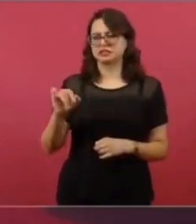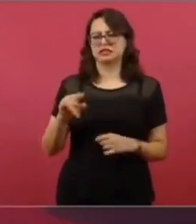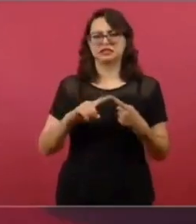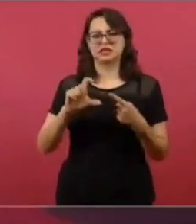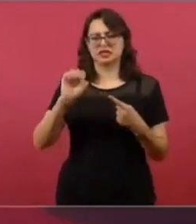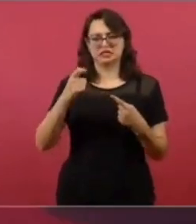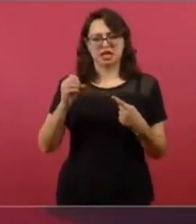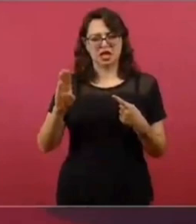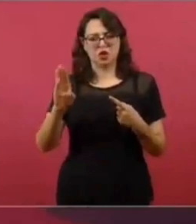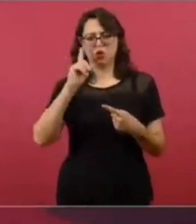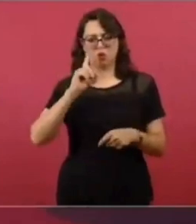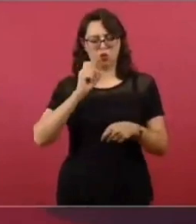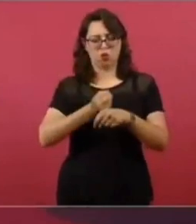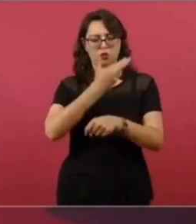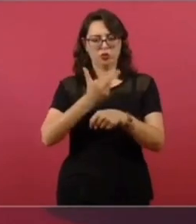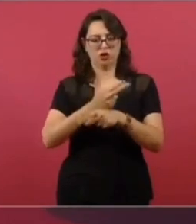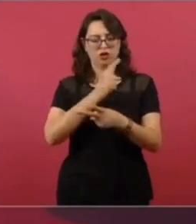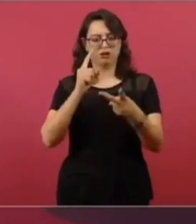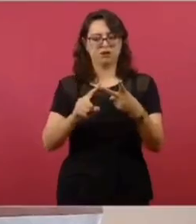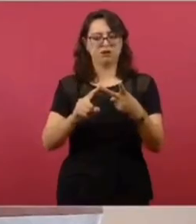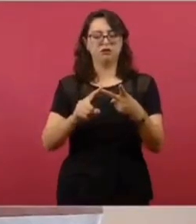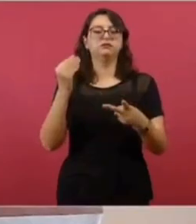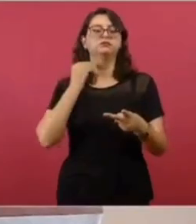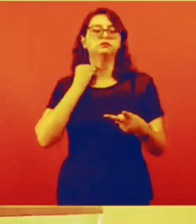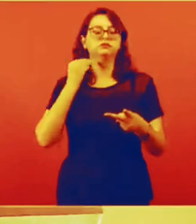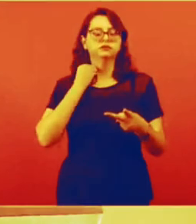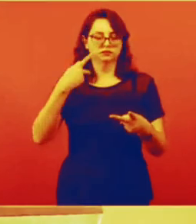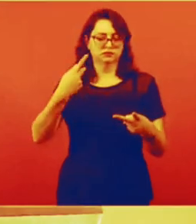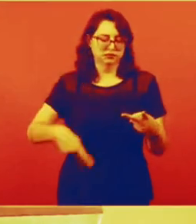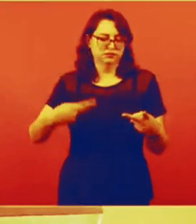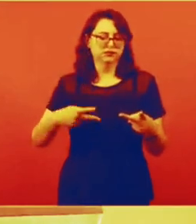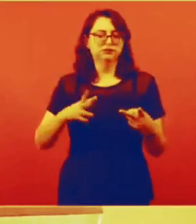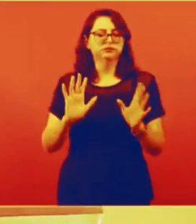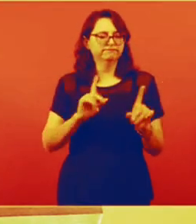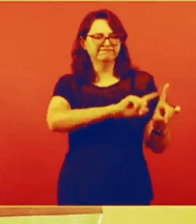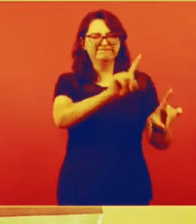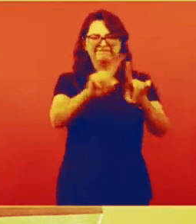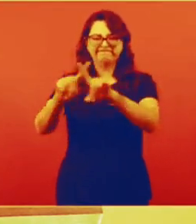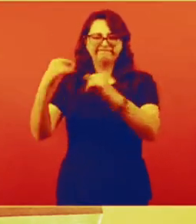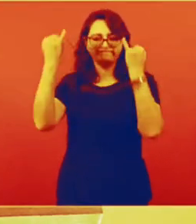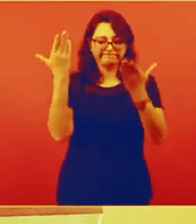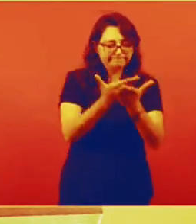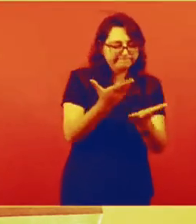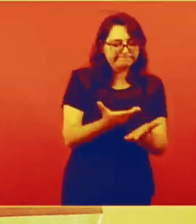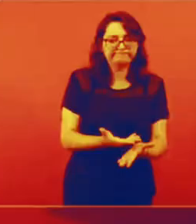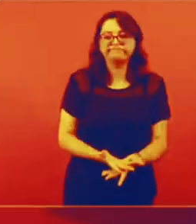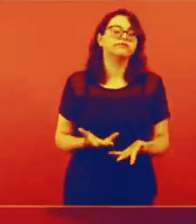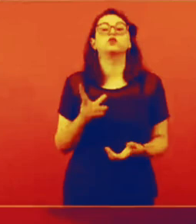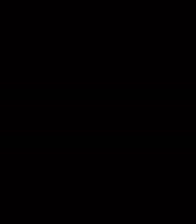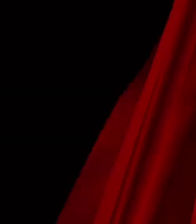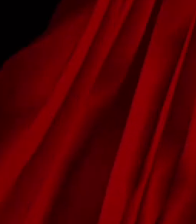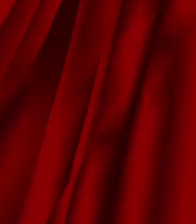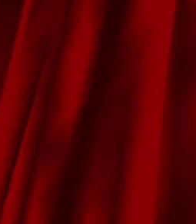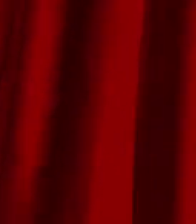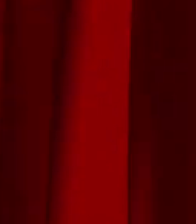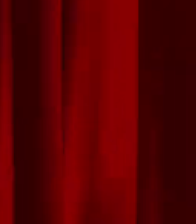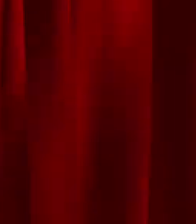de Gobernación, que participe la consejera jurídica. Pero no se requieren expertos.